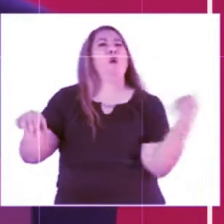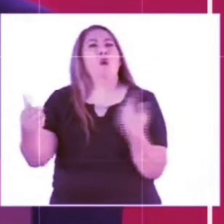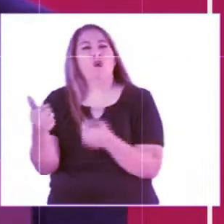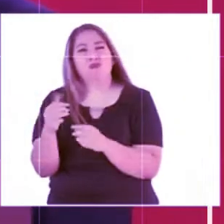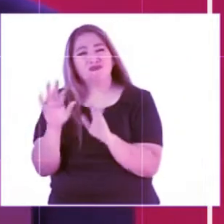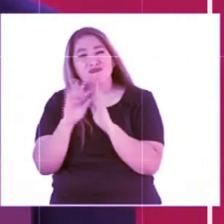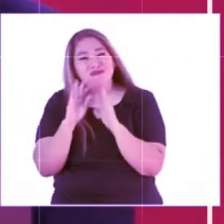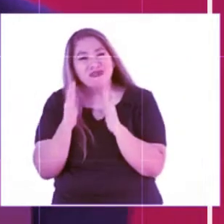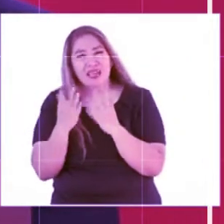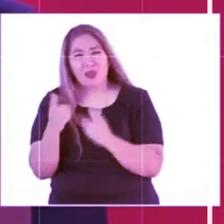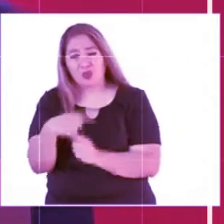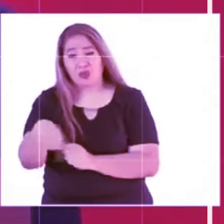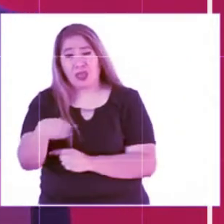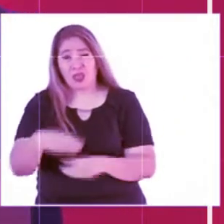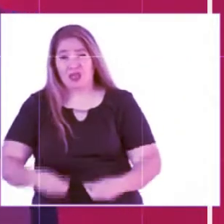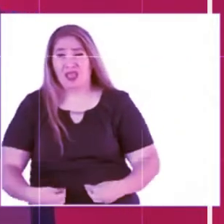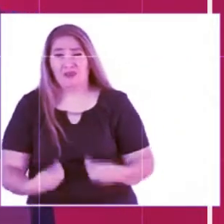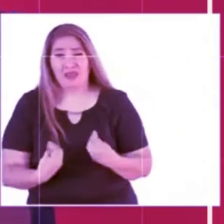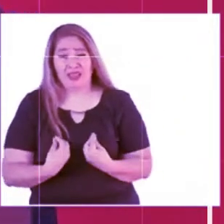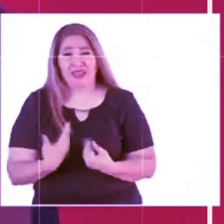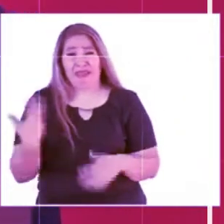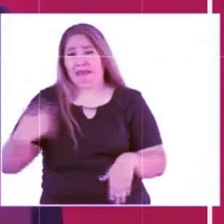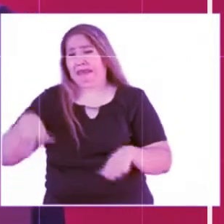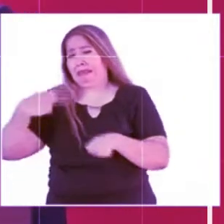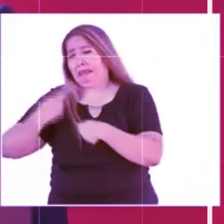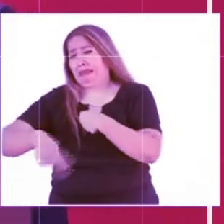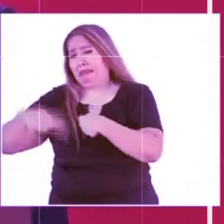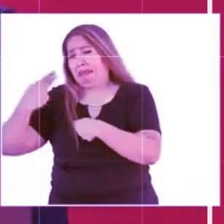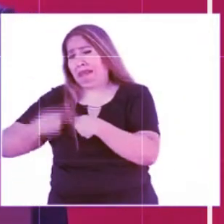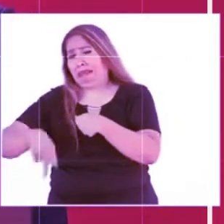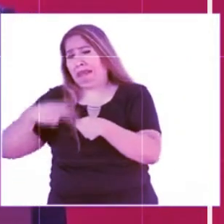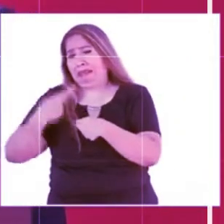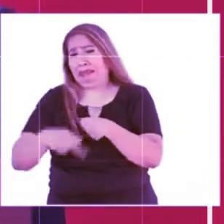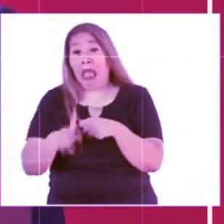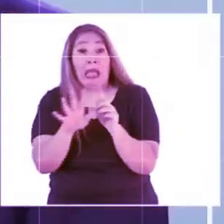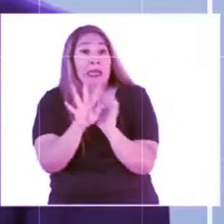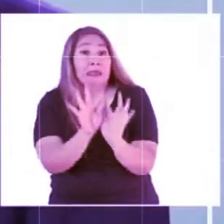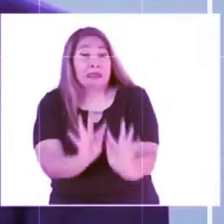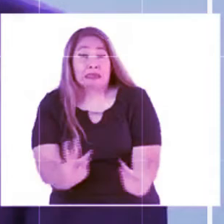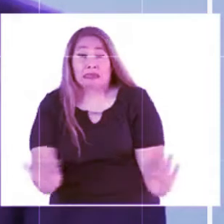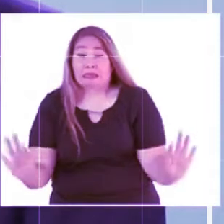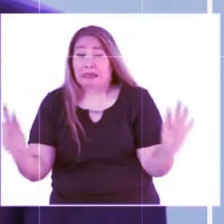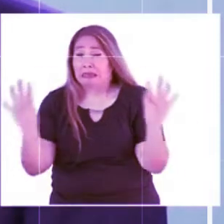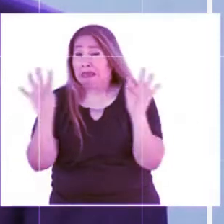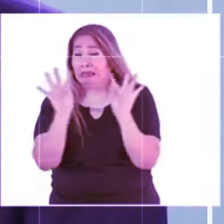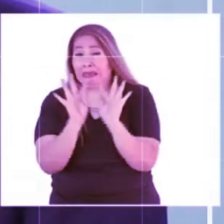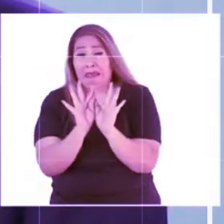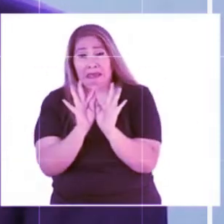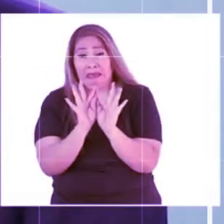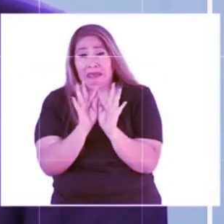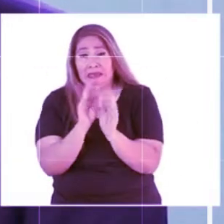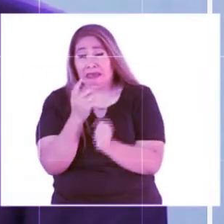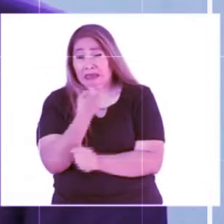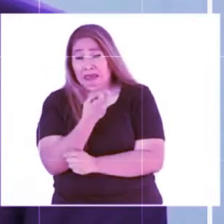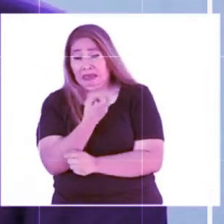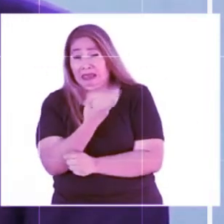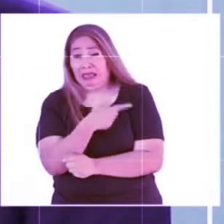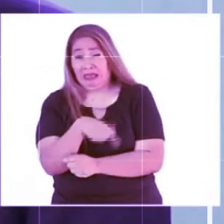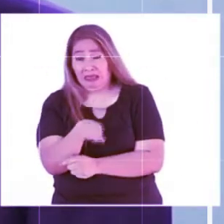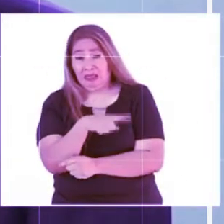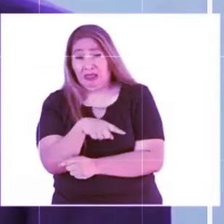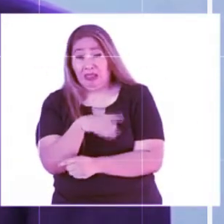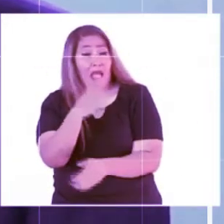modo sus vidas correrían peligro. Esto es importante. Una vez